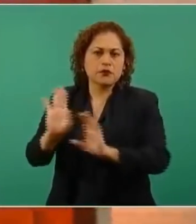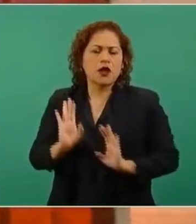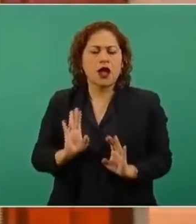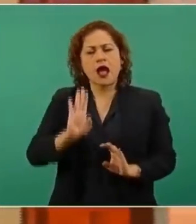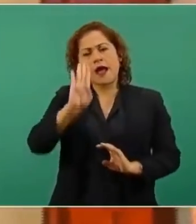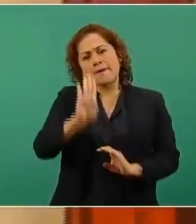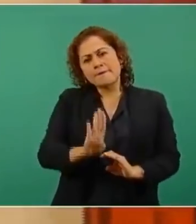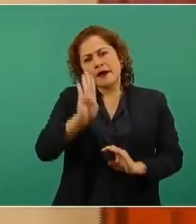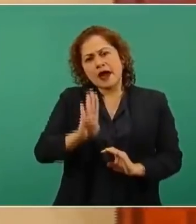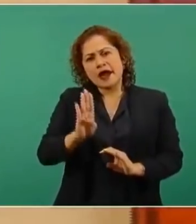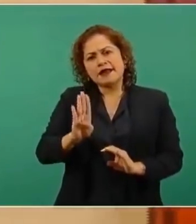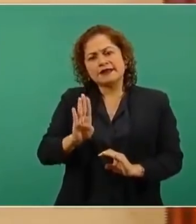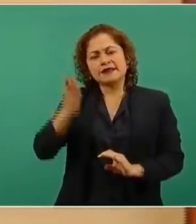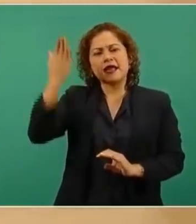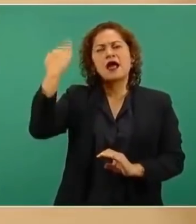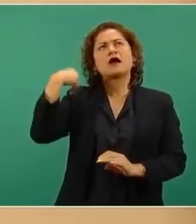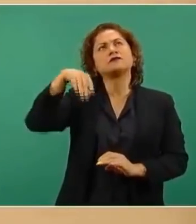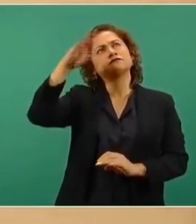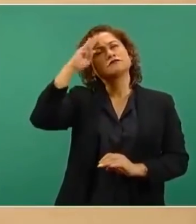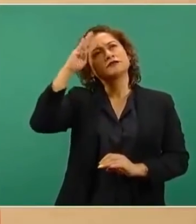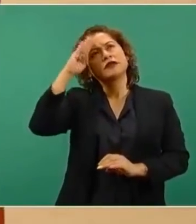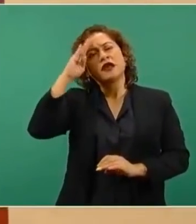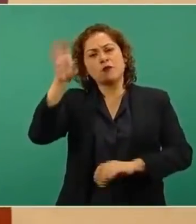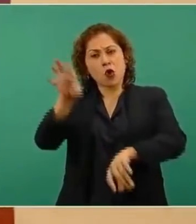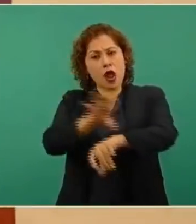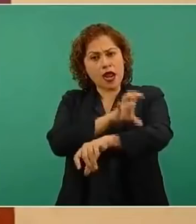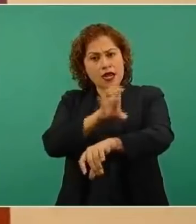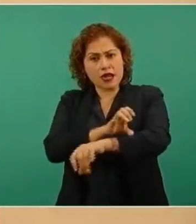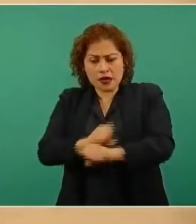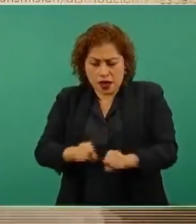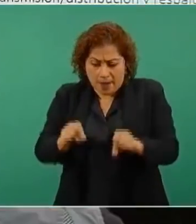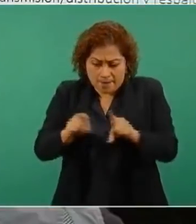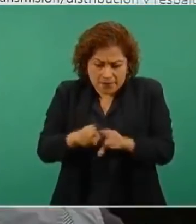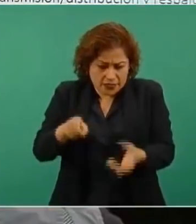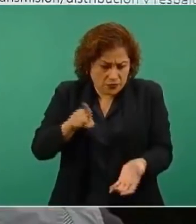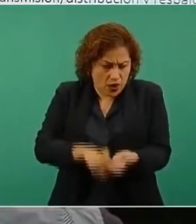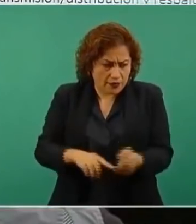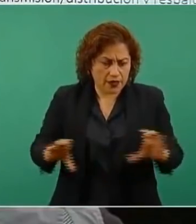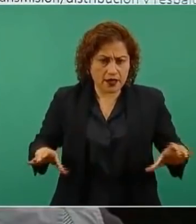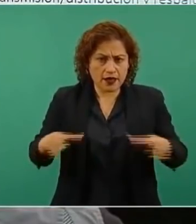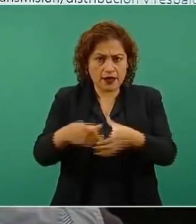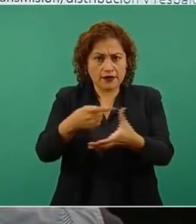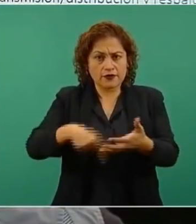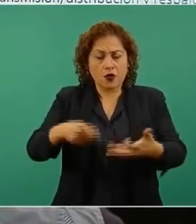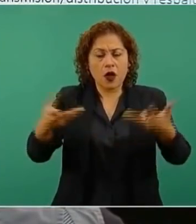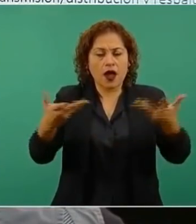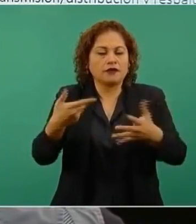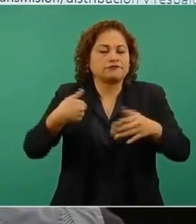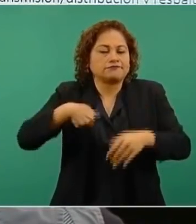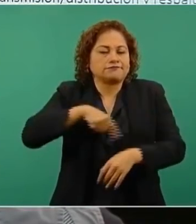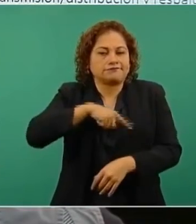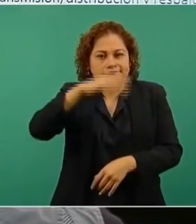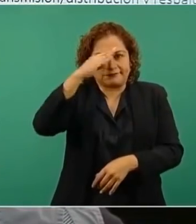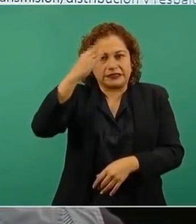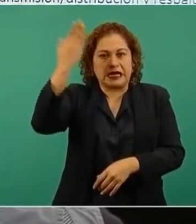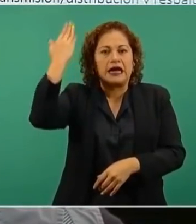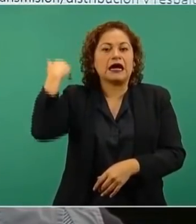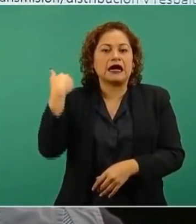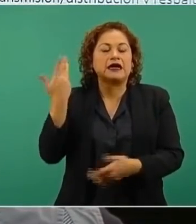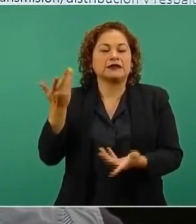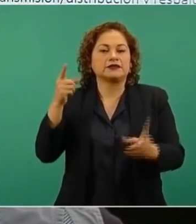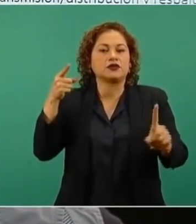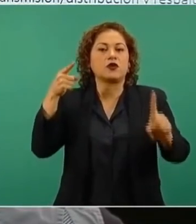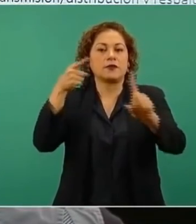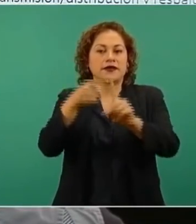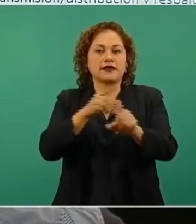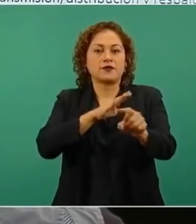para ti mismo, era una de las figuras iniciales de la privatización para entrar, para quitar, digamos, de alguna manera inicialmente